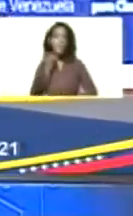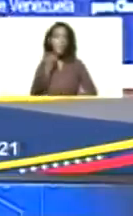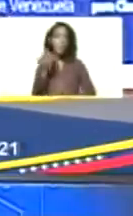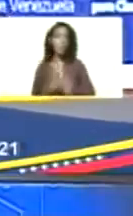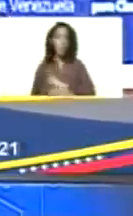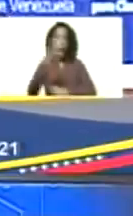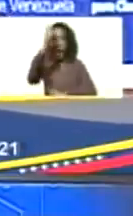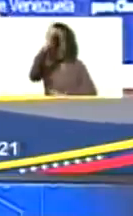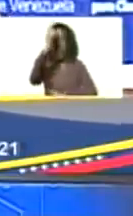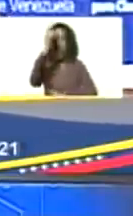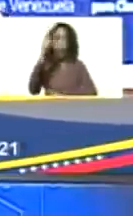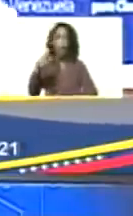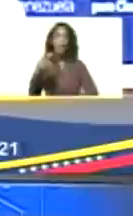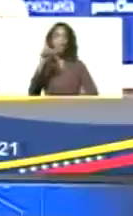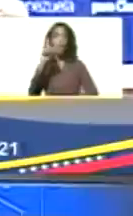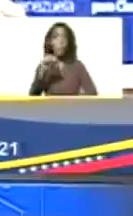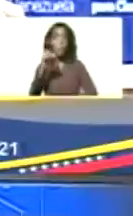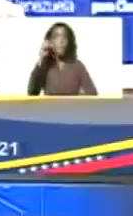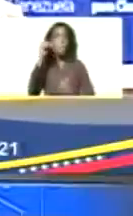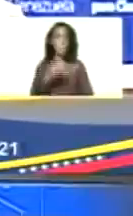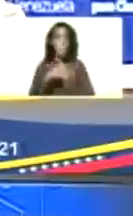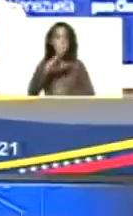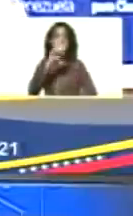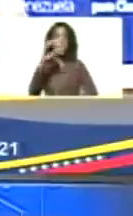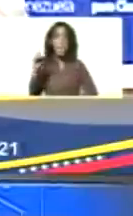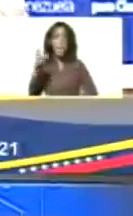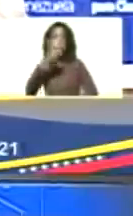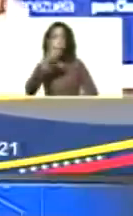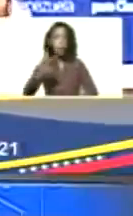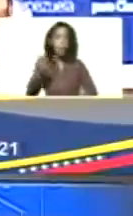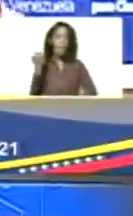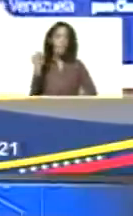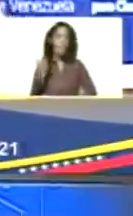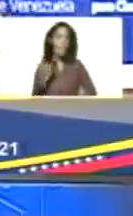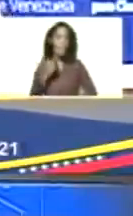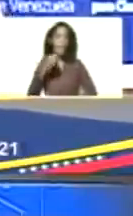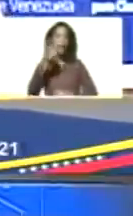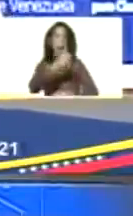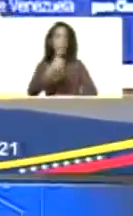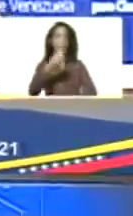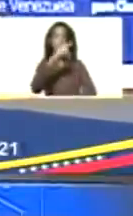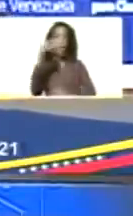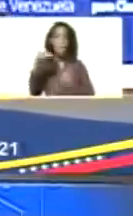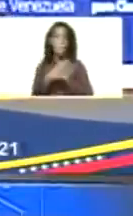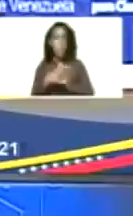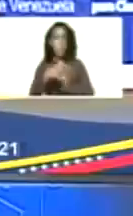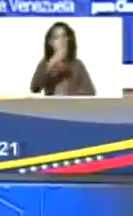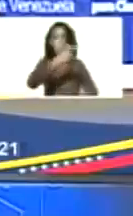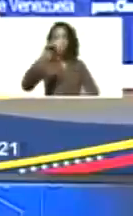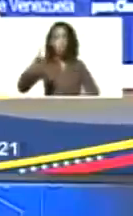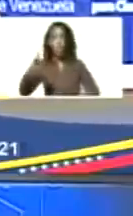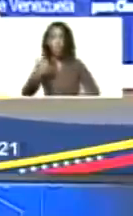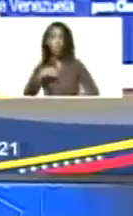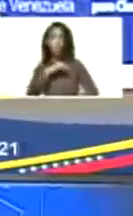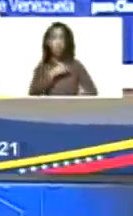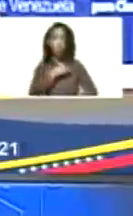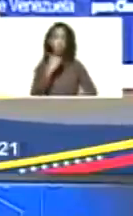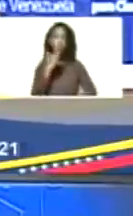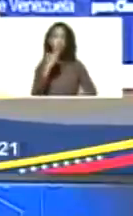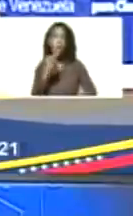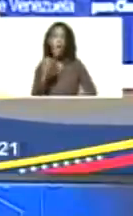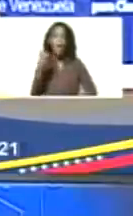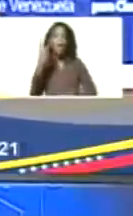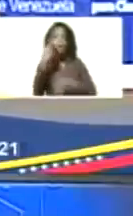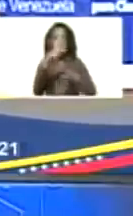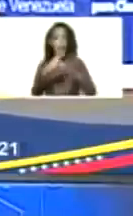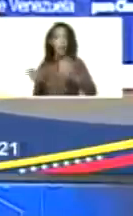Alemania está por 1.500 casos por cada 100.000 habitantes. Nosotros estuvimos durante varios